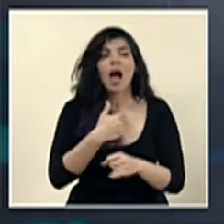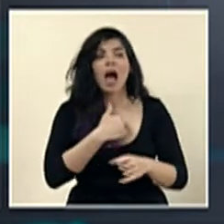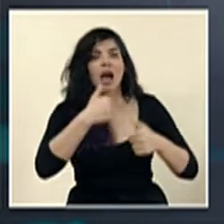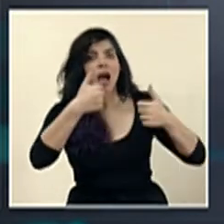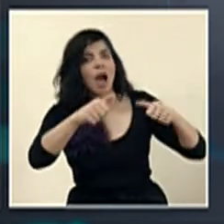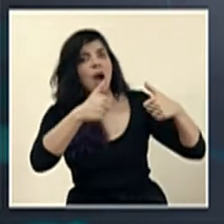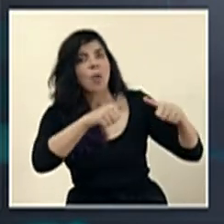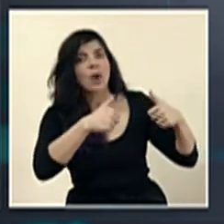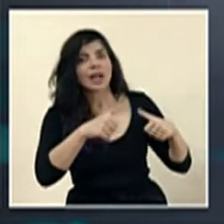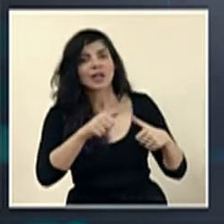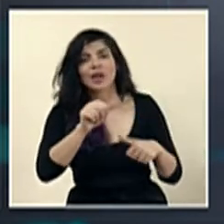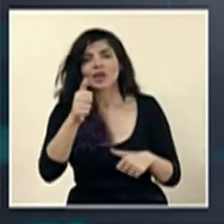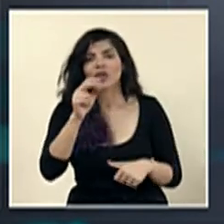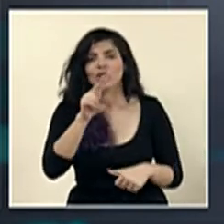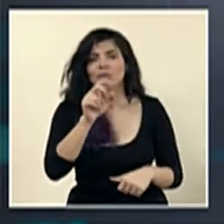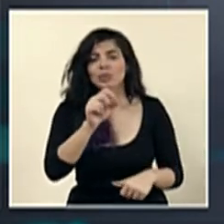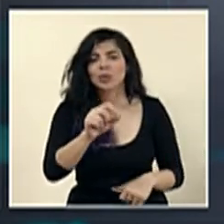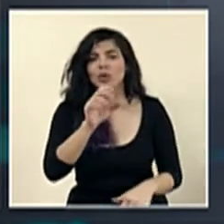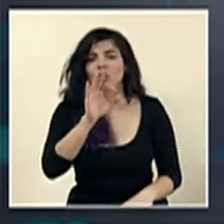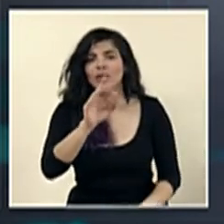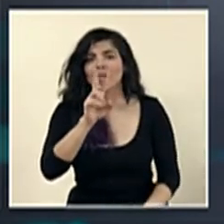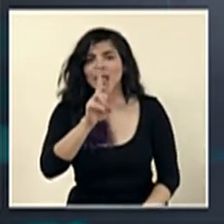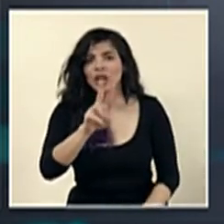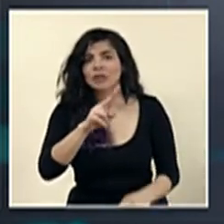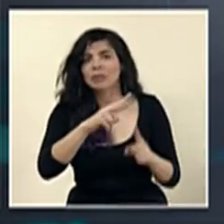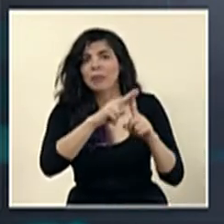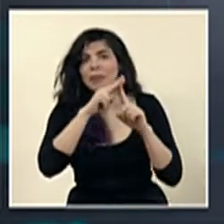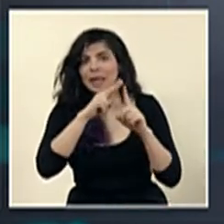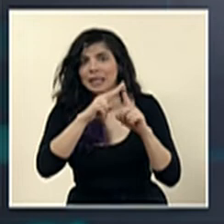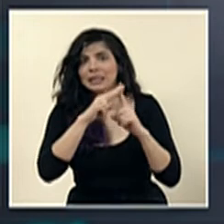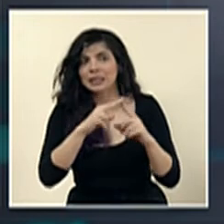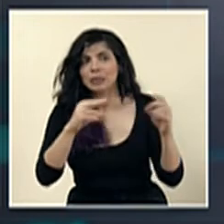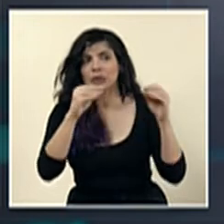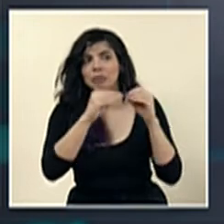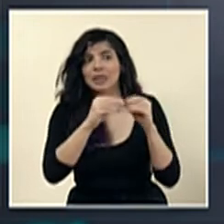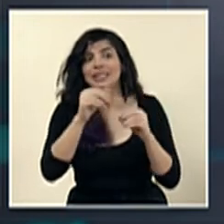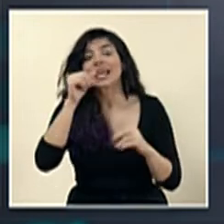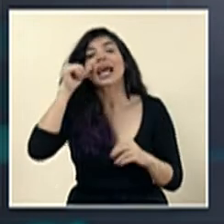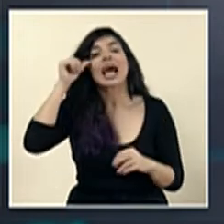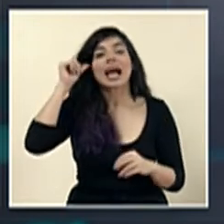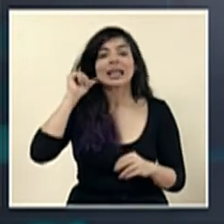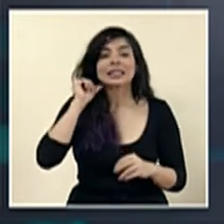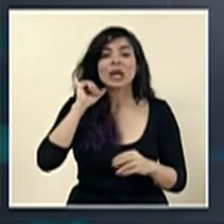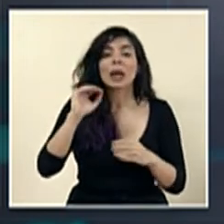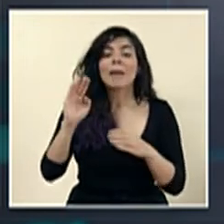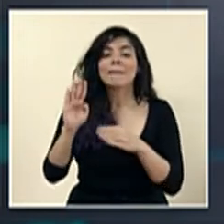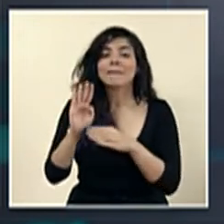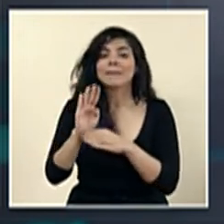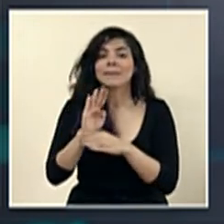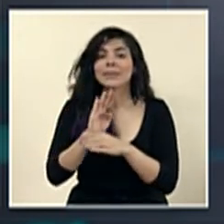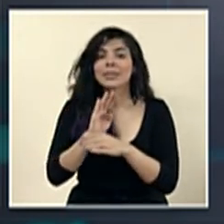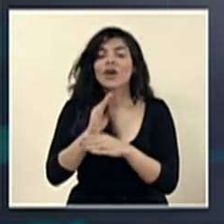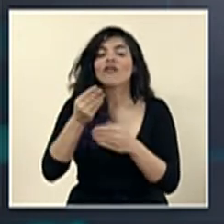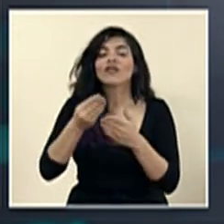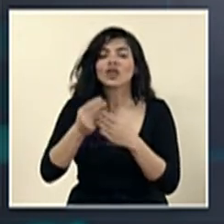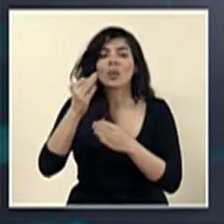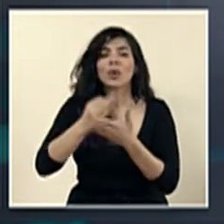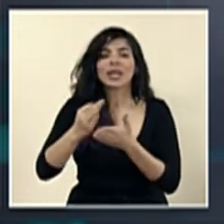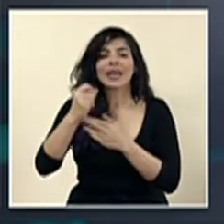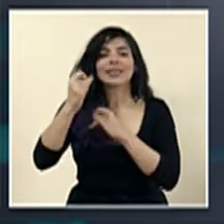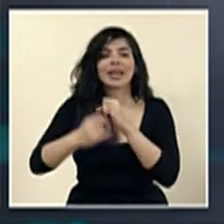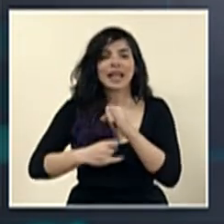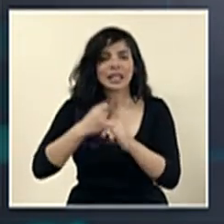por otro 2.92 de préstamos adicionales y ayer el Fondo Monetario